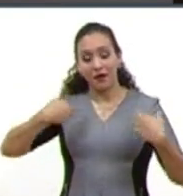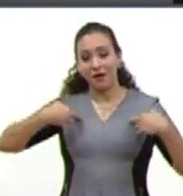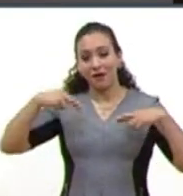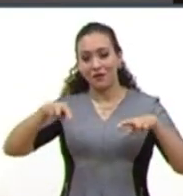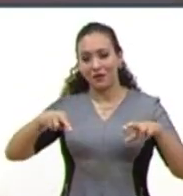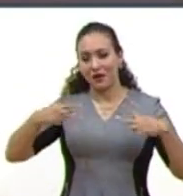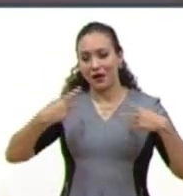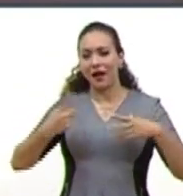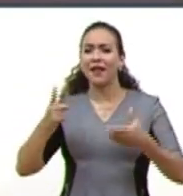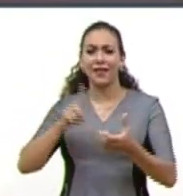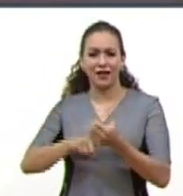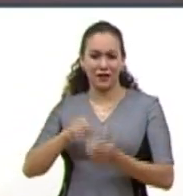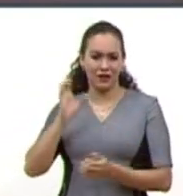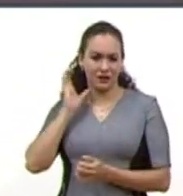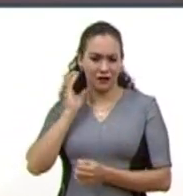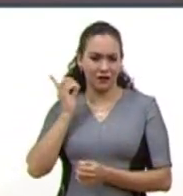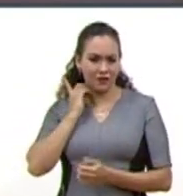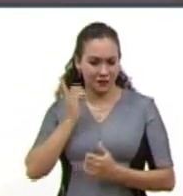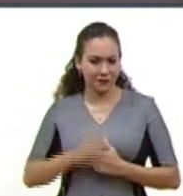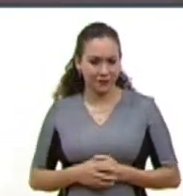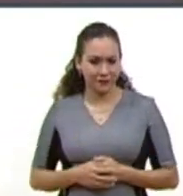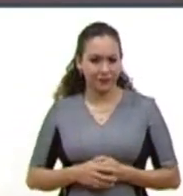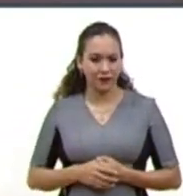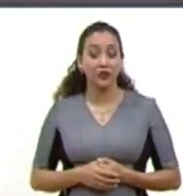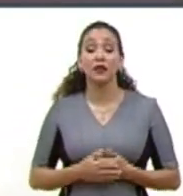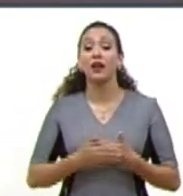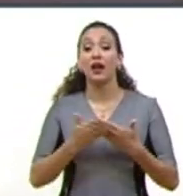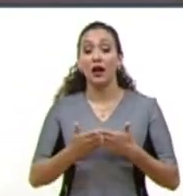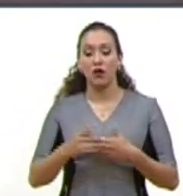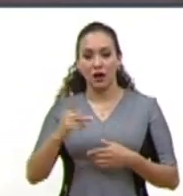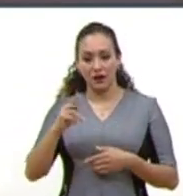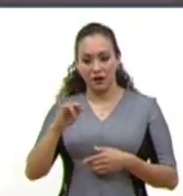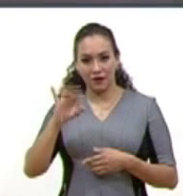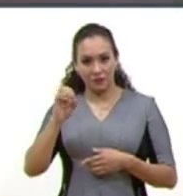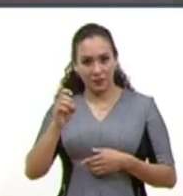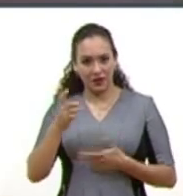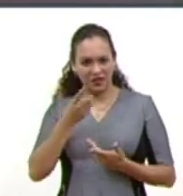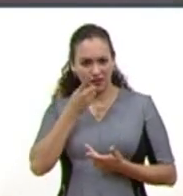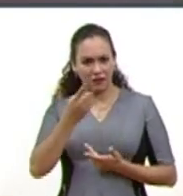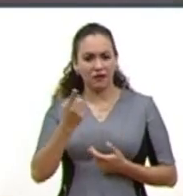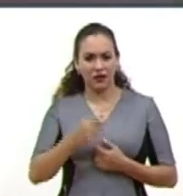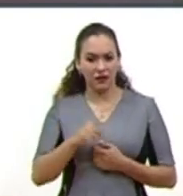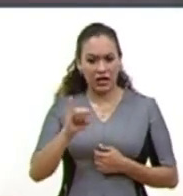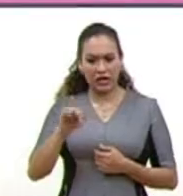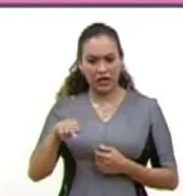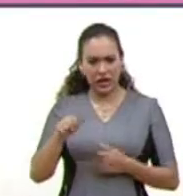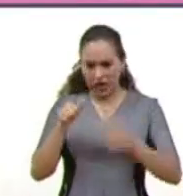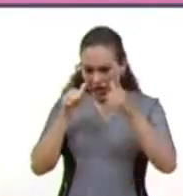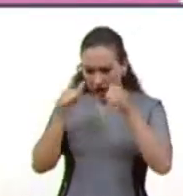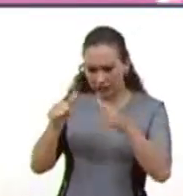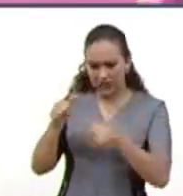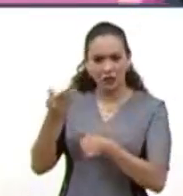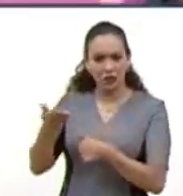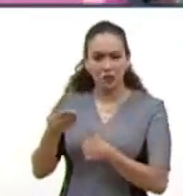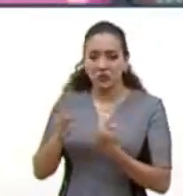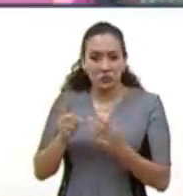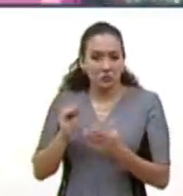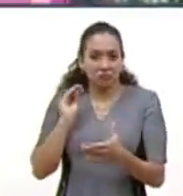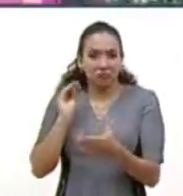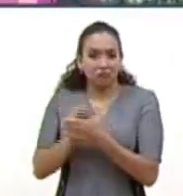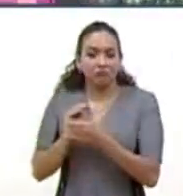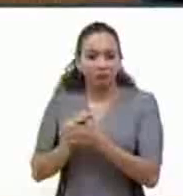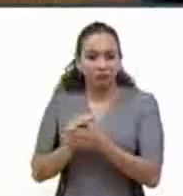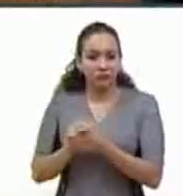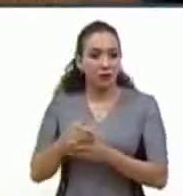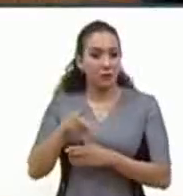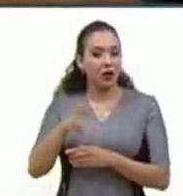el Congreso de la Unión, contrario a lo denunciado por el PRI, en el sentido de que el INE no atendió su derecho de petición. La Sala aseguró que